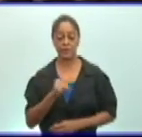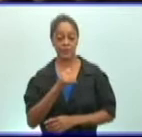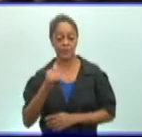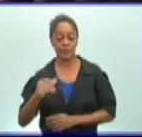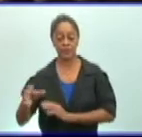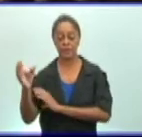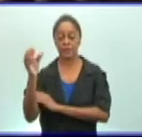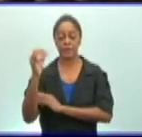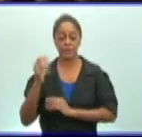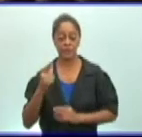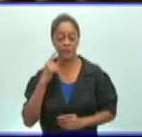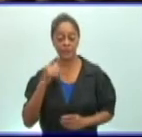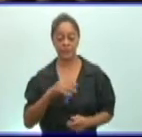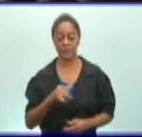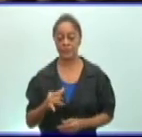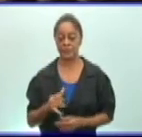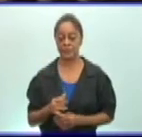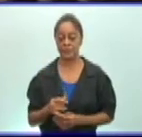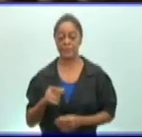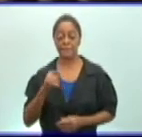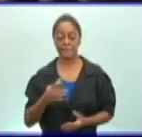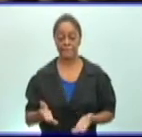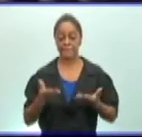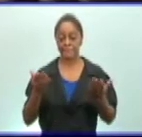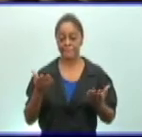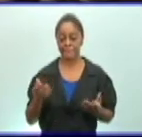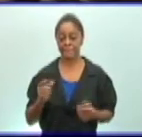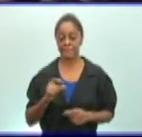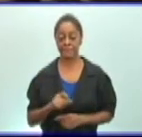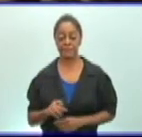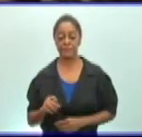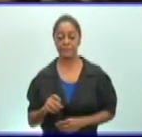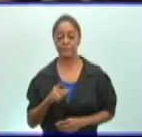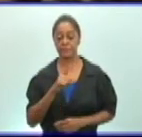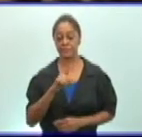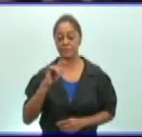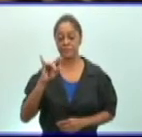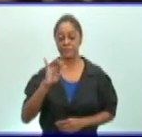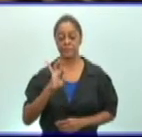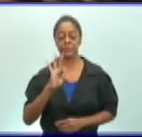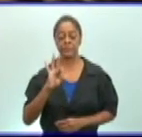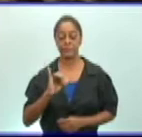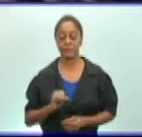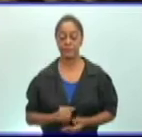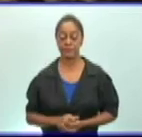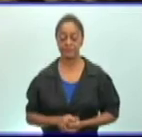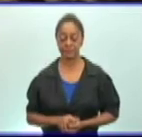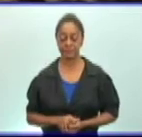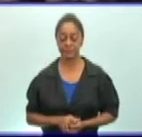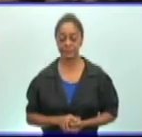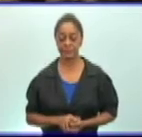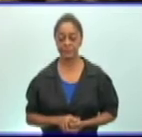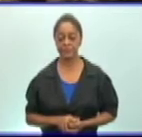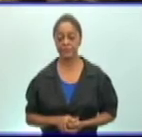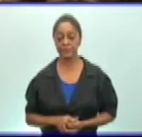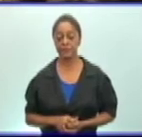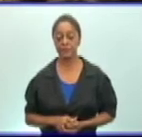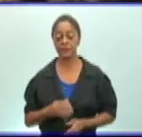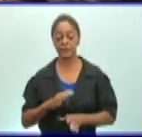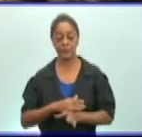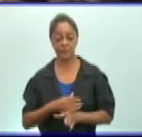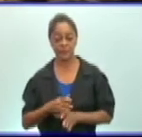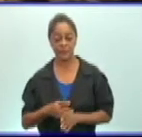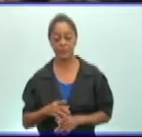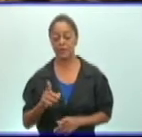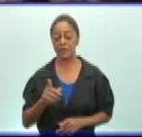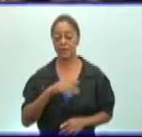esa realización que va a desarrollar la compañía Disney en el año 97. Lo que lo diferenciaba era su